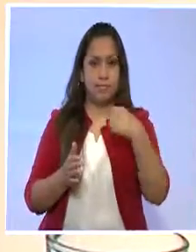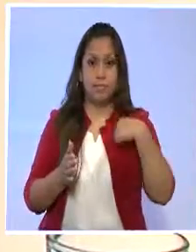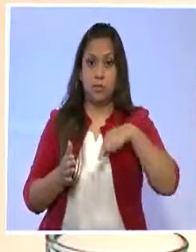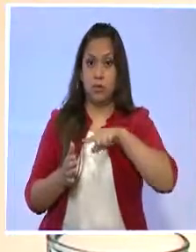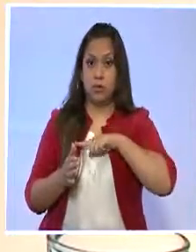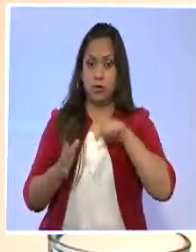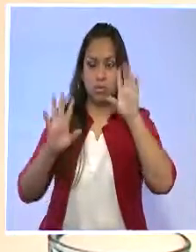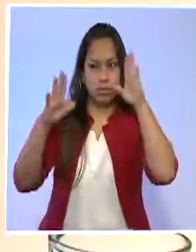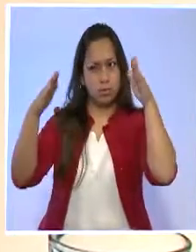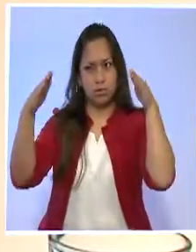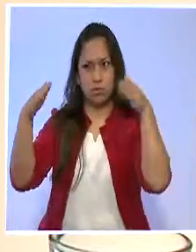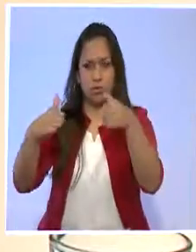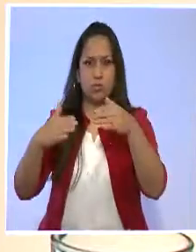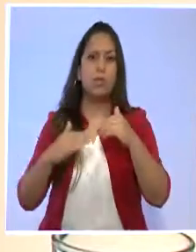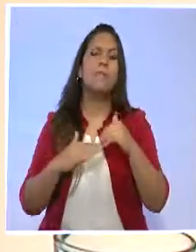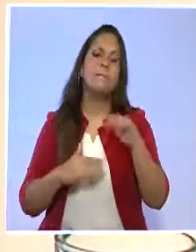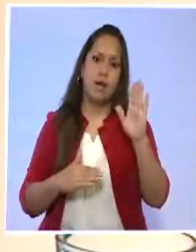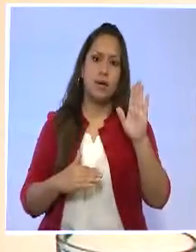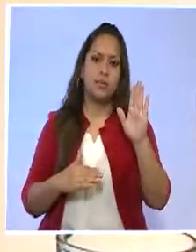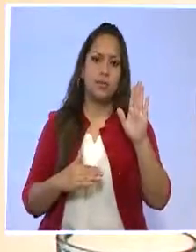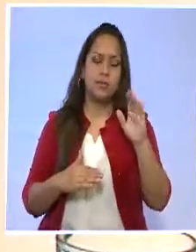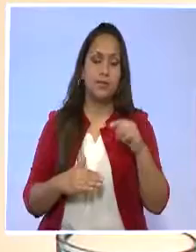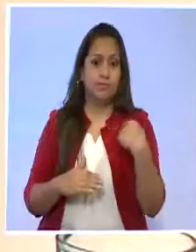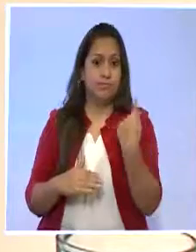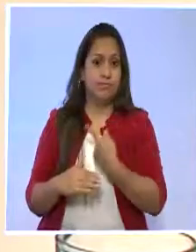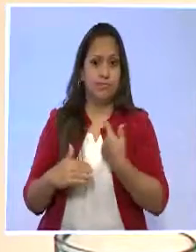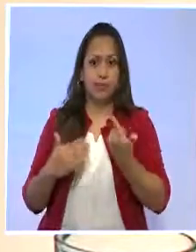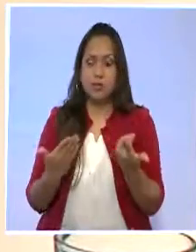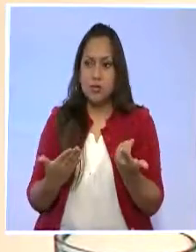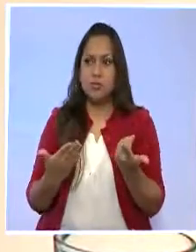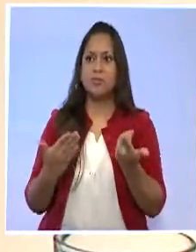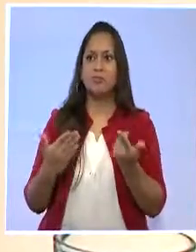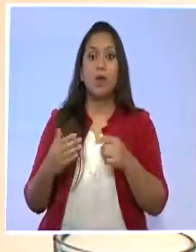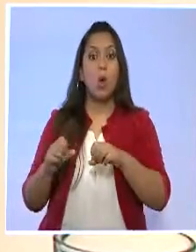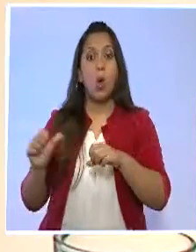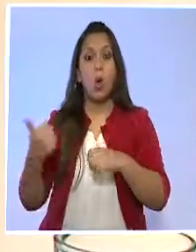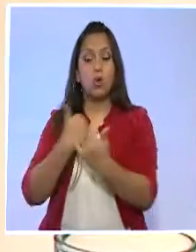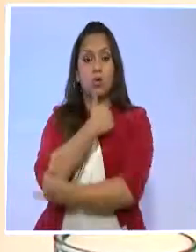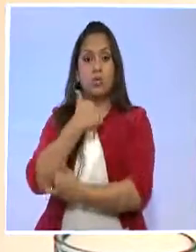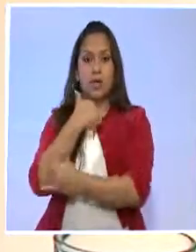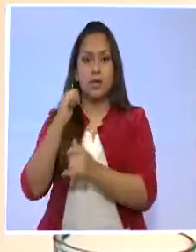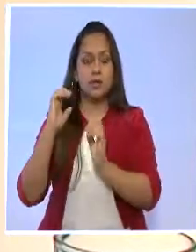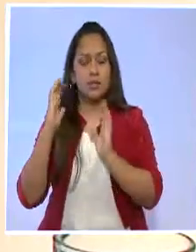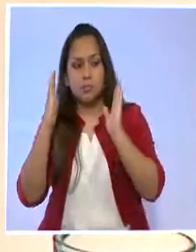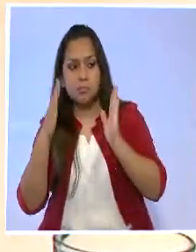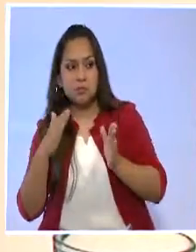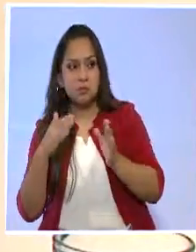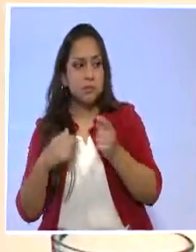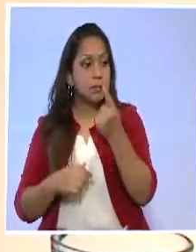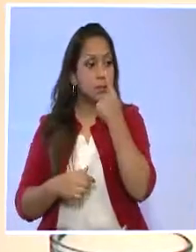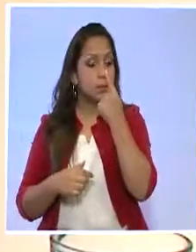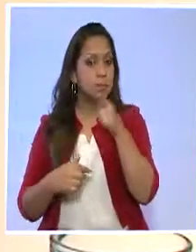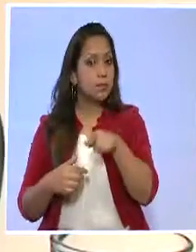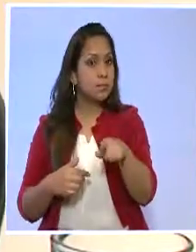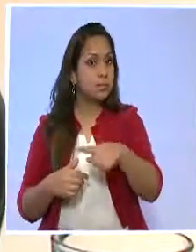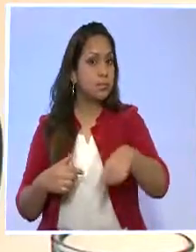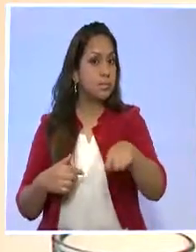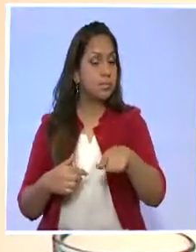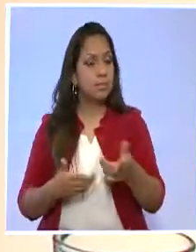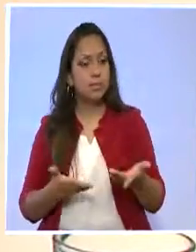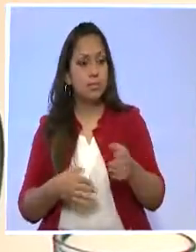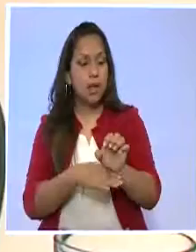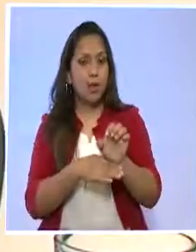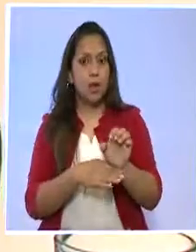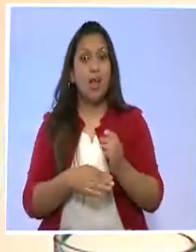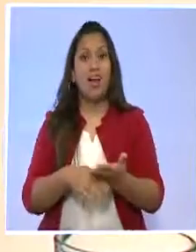los últimos años y con eso también nos hemos abierto hacia otros países donde nuestra relación había estado bloqueada durante décadas lógicamente